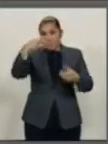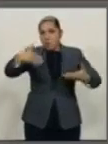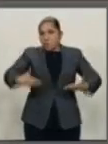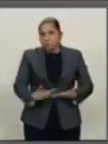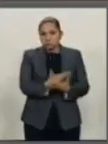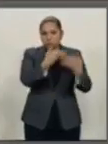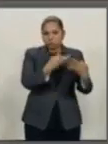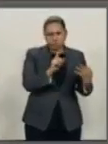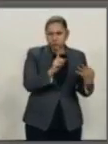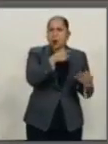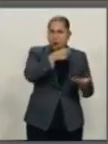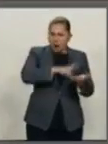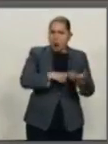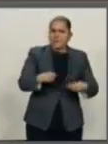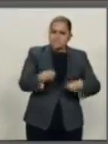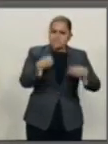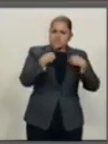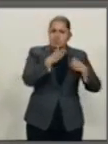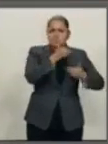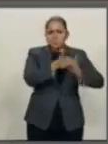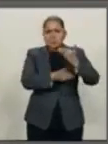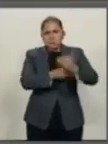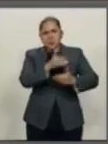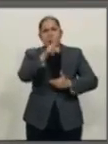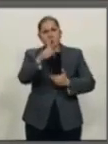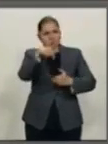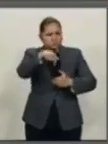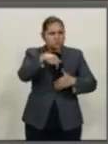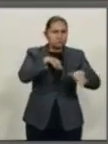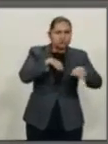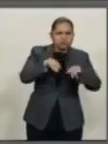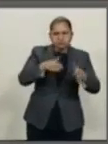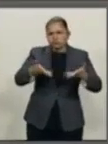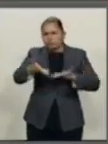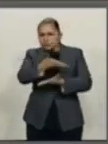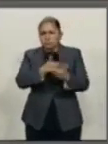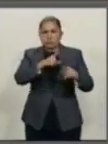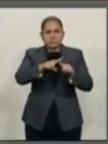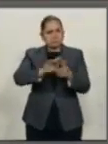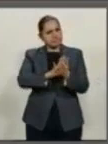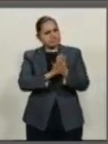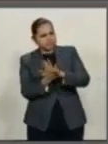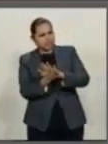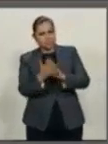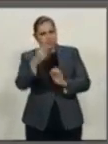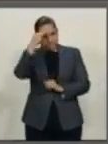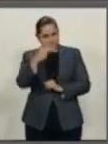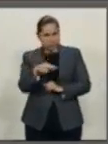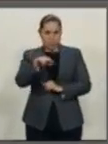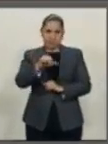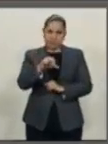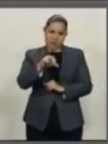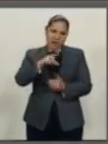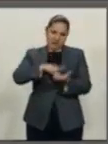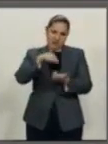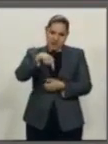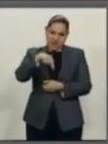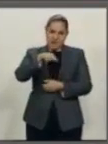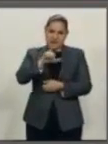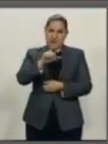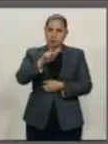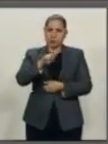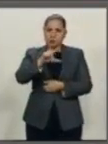grandes contribuciones a nuestro país en todos los ámbitos de la vida pública, y dejar claro que